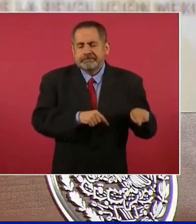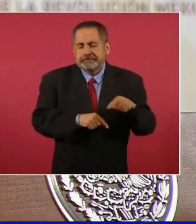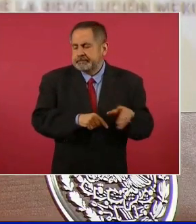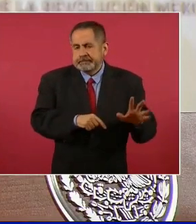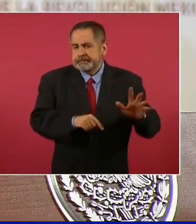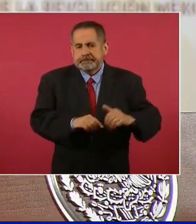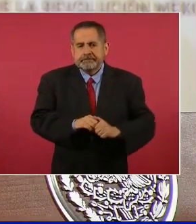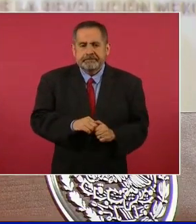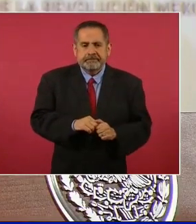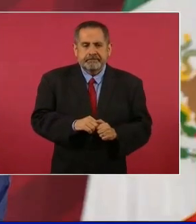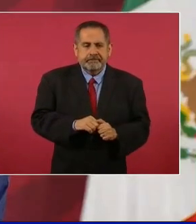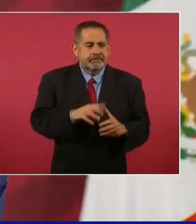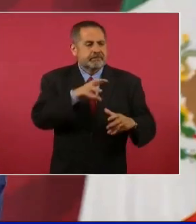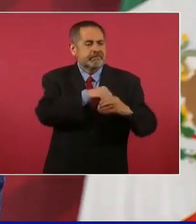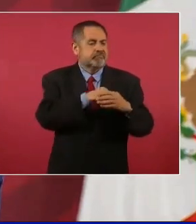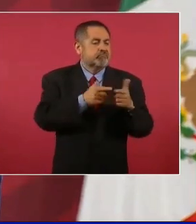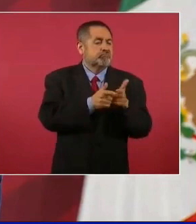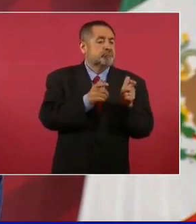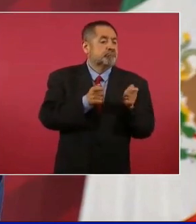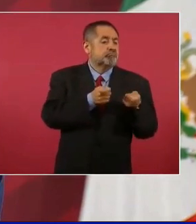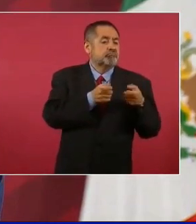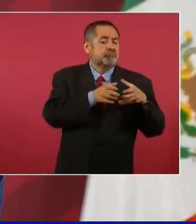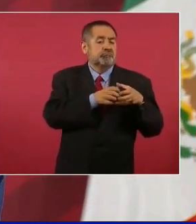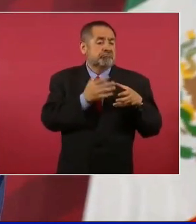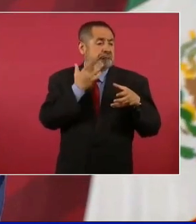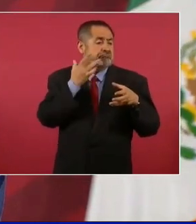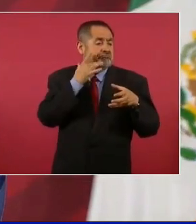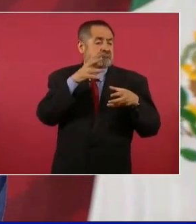en los que estaban oligarcas y fifís,